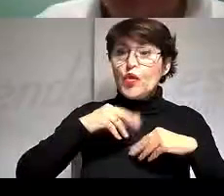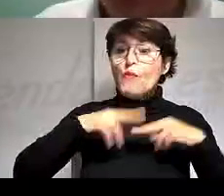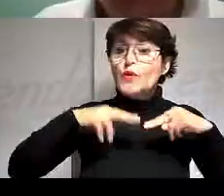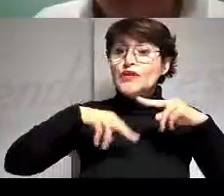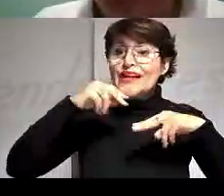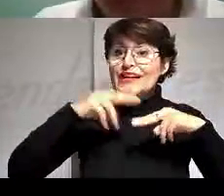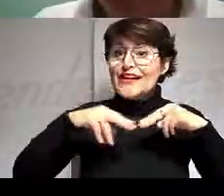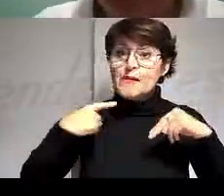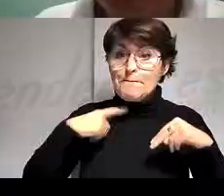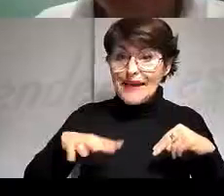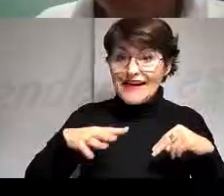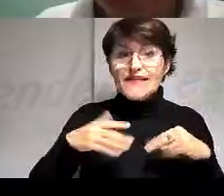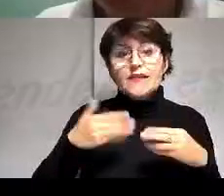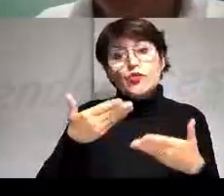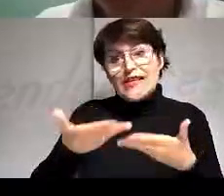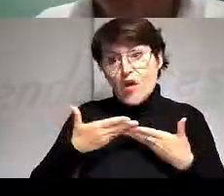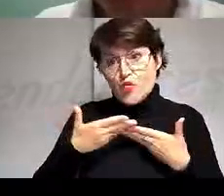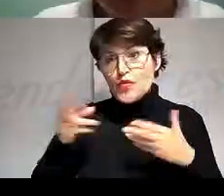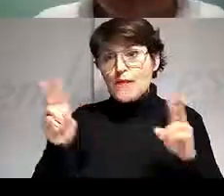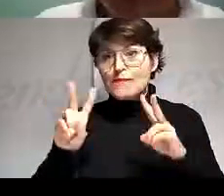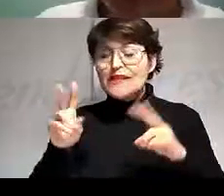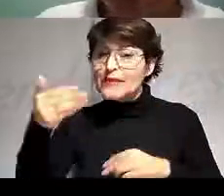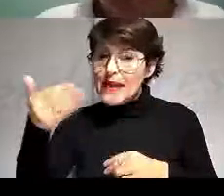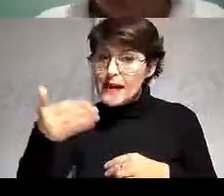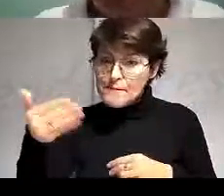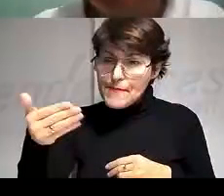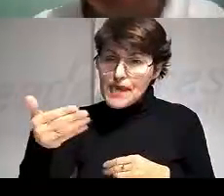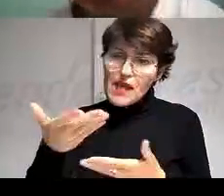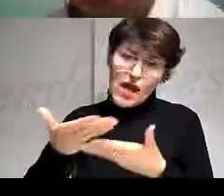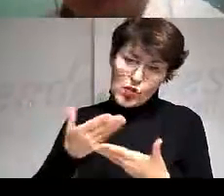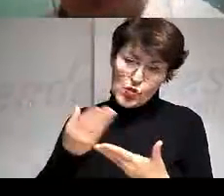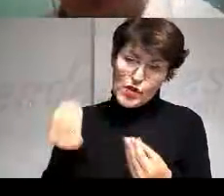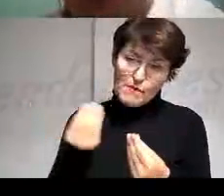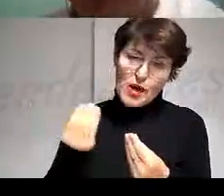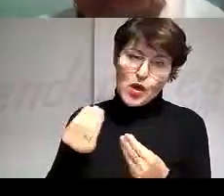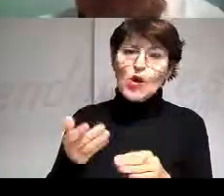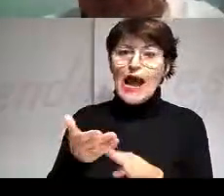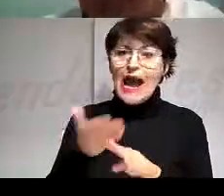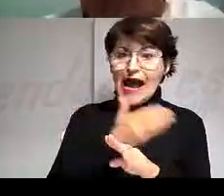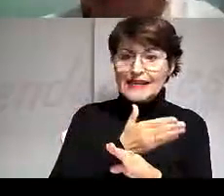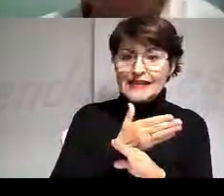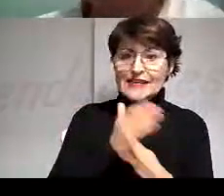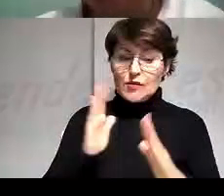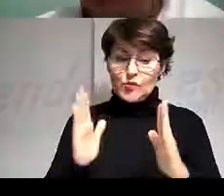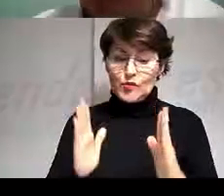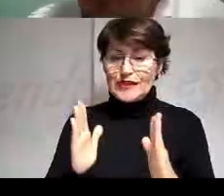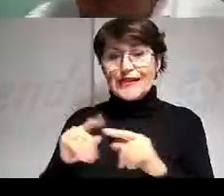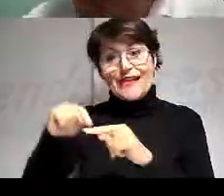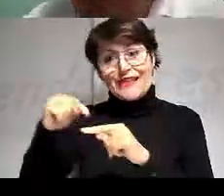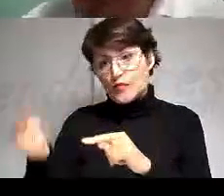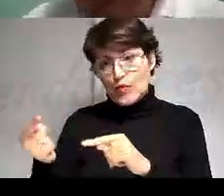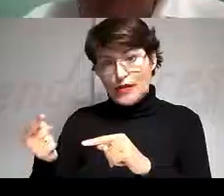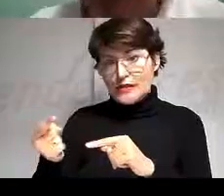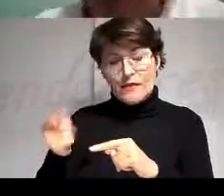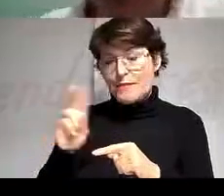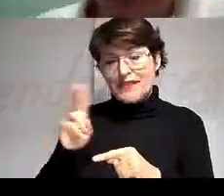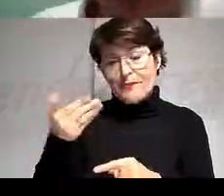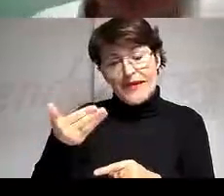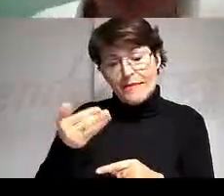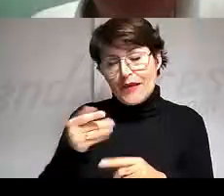grupo B resultan importantes antes, durante y después, para que el metabolismo siga siendo